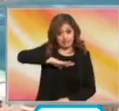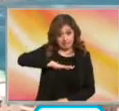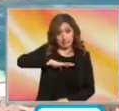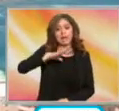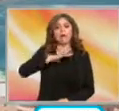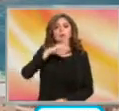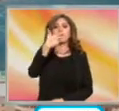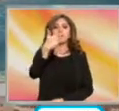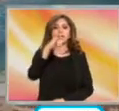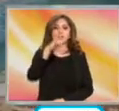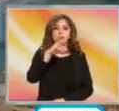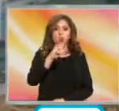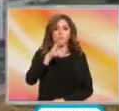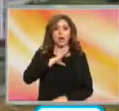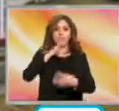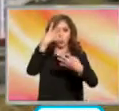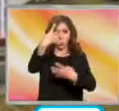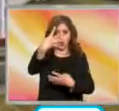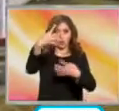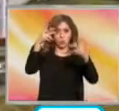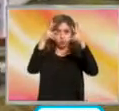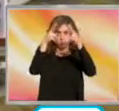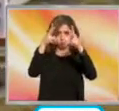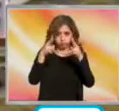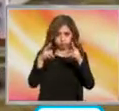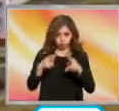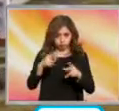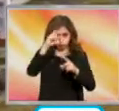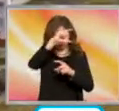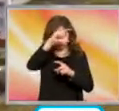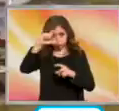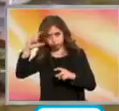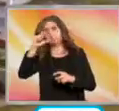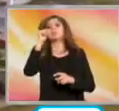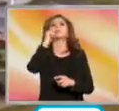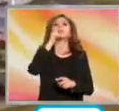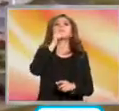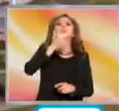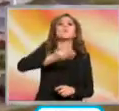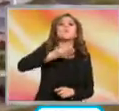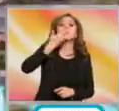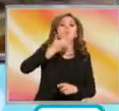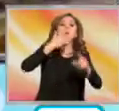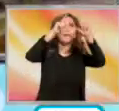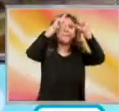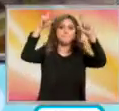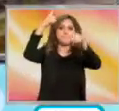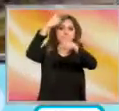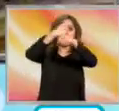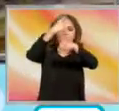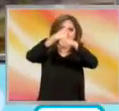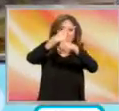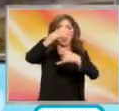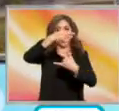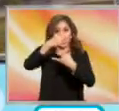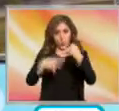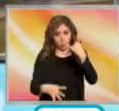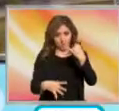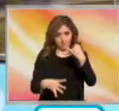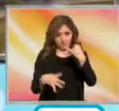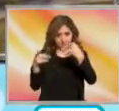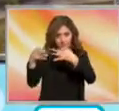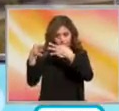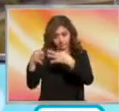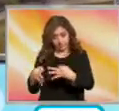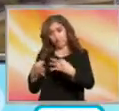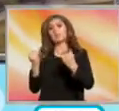4 estrofas. Sí. Generalmente la reproducción de nada más es la primera y la última. Eso es la reproducción oficial. Sí. Y de